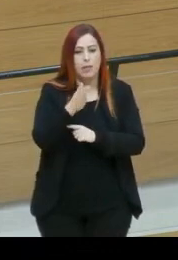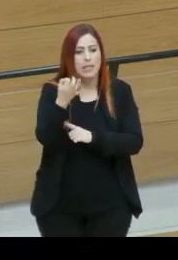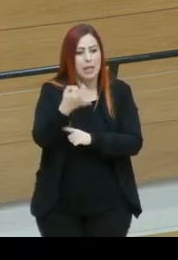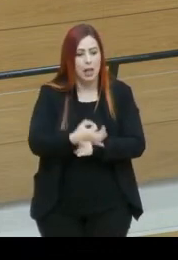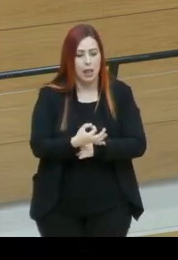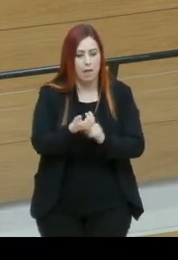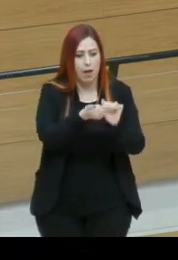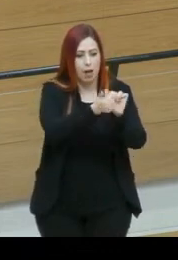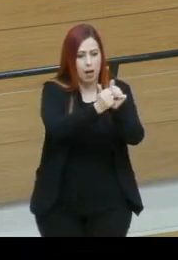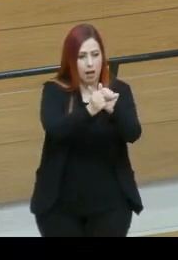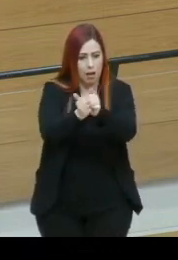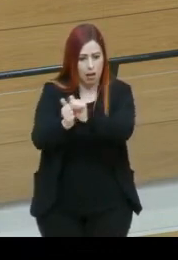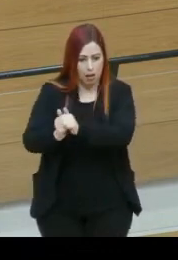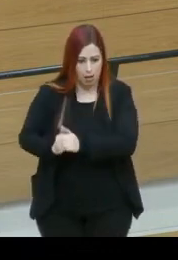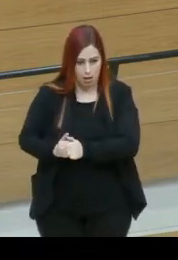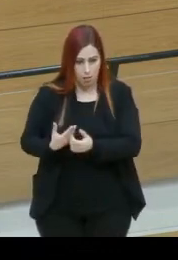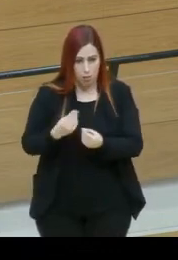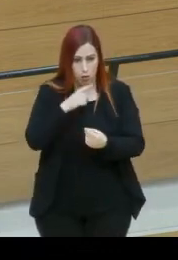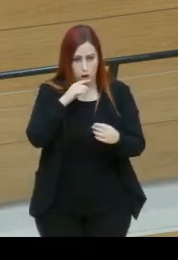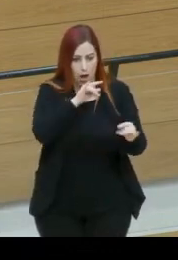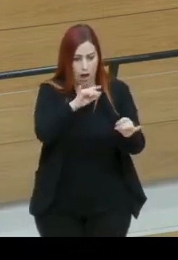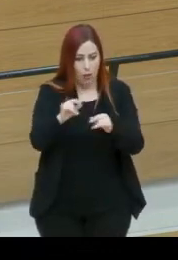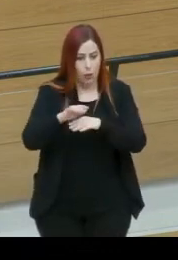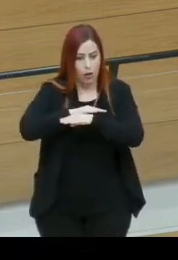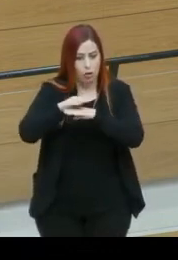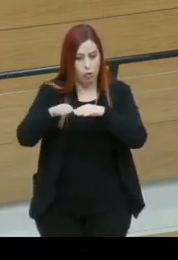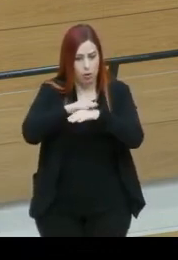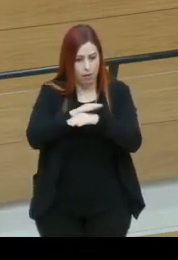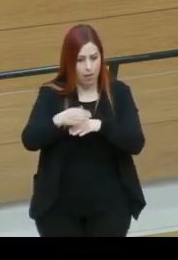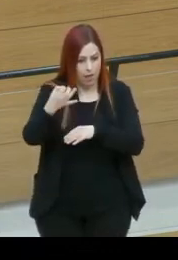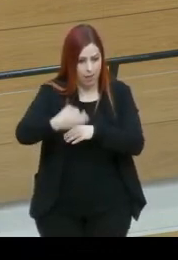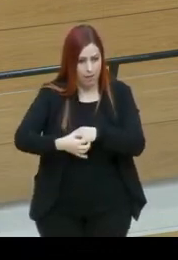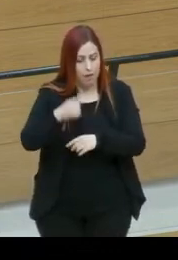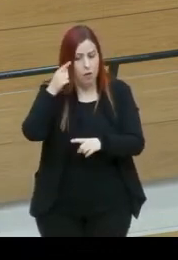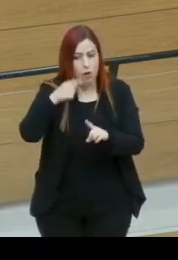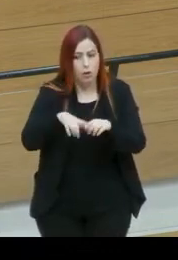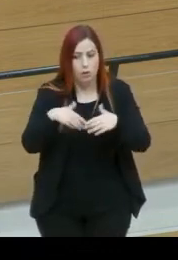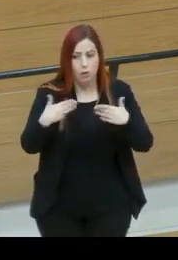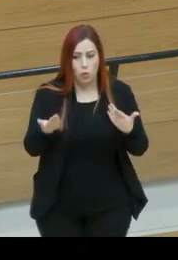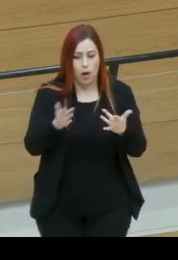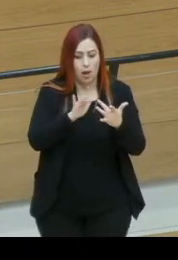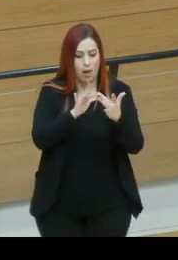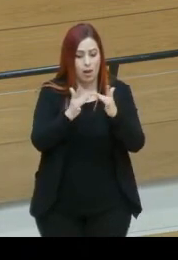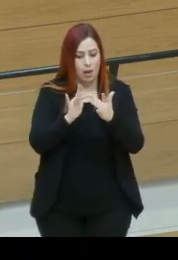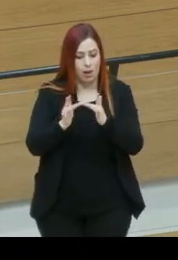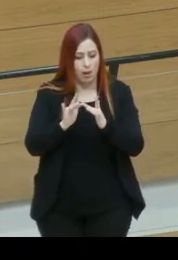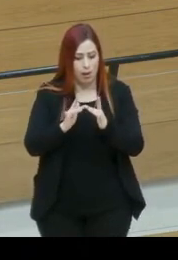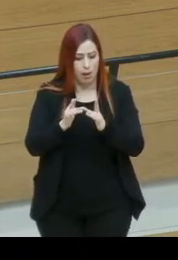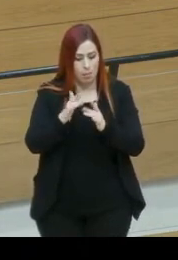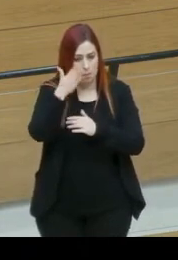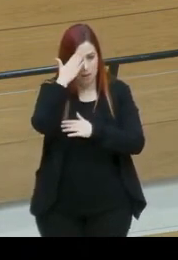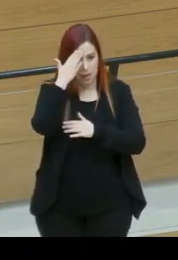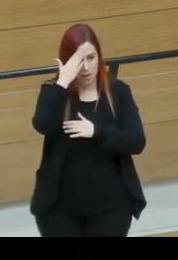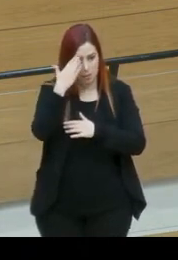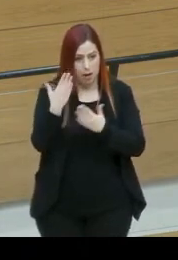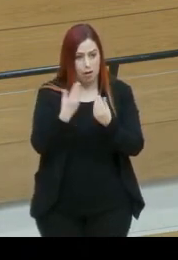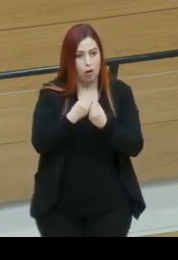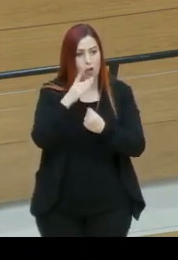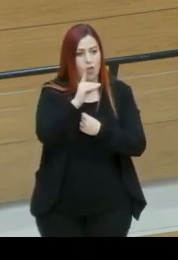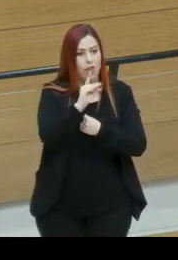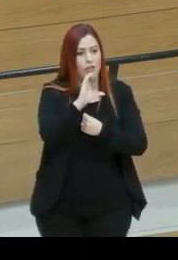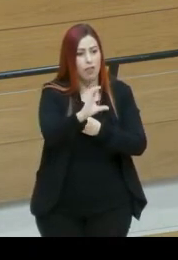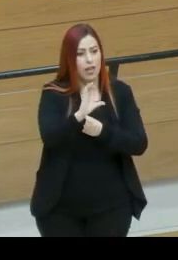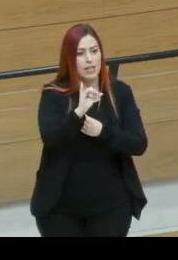muchas copias de esos determinados azúcares en su superficie, para que interaccionen preferentemente con D-Cysteine,